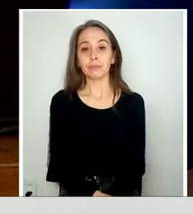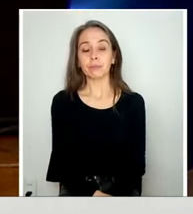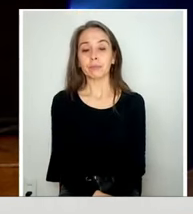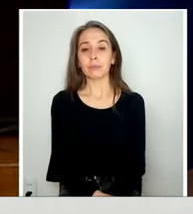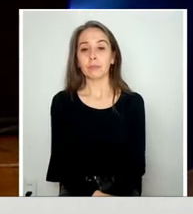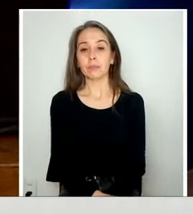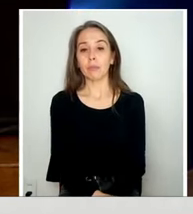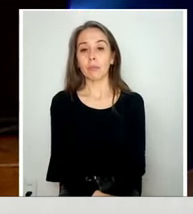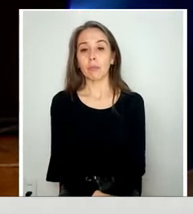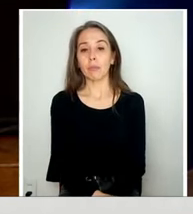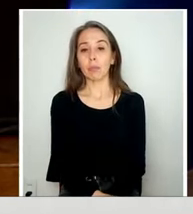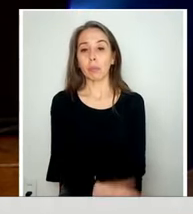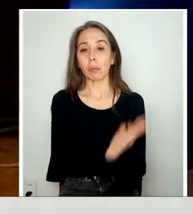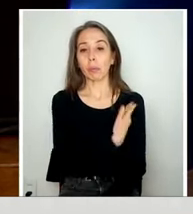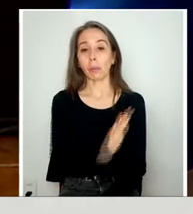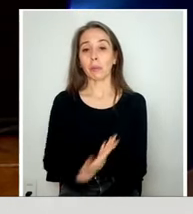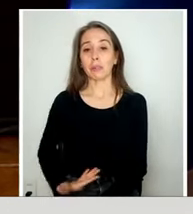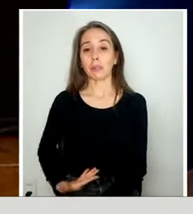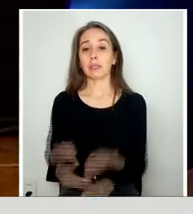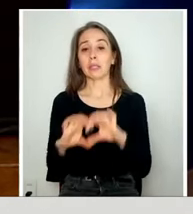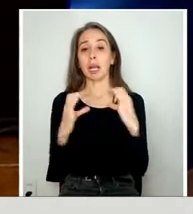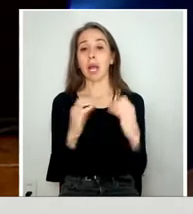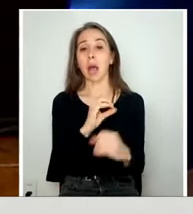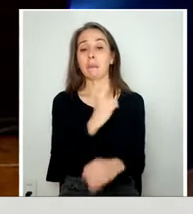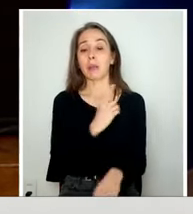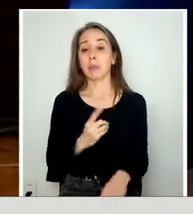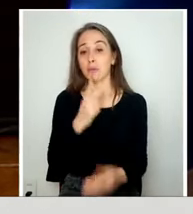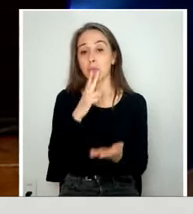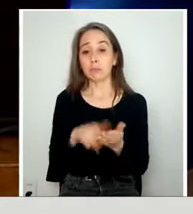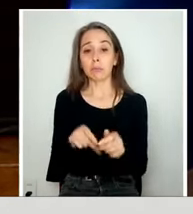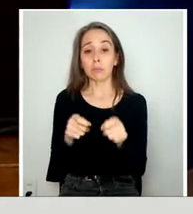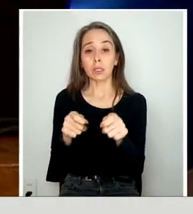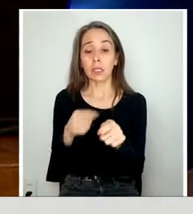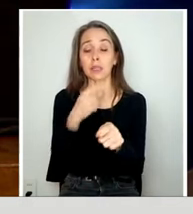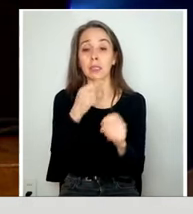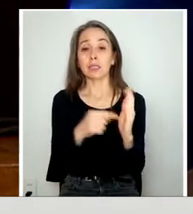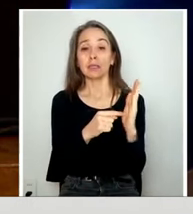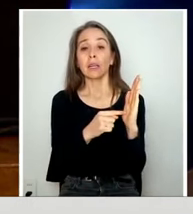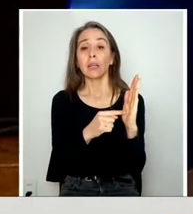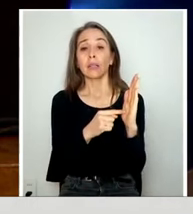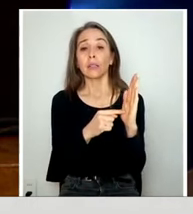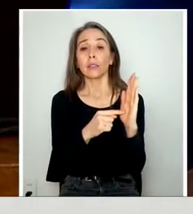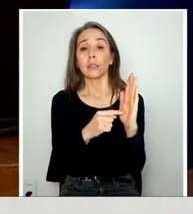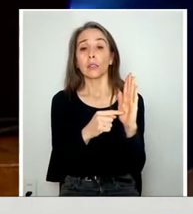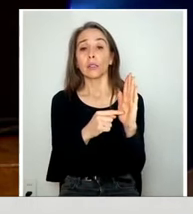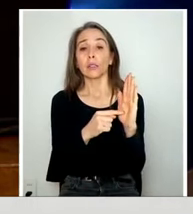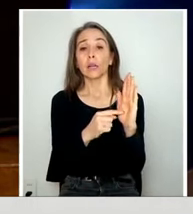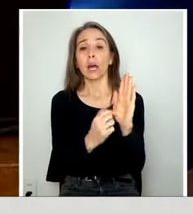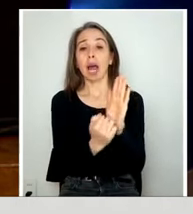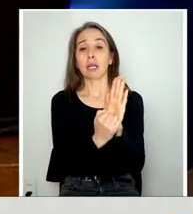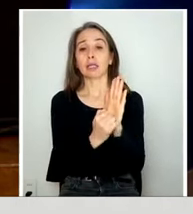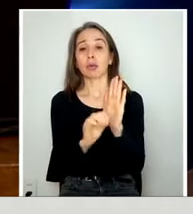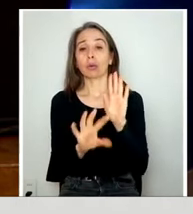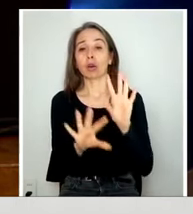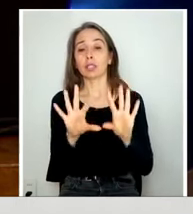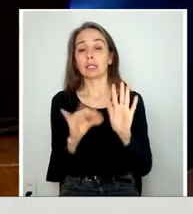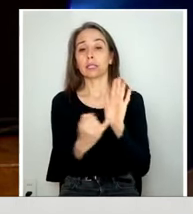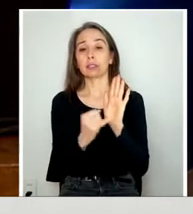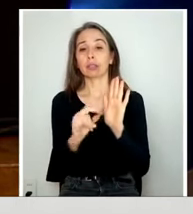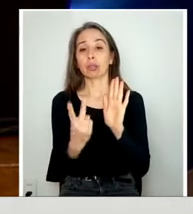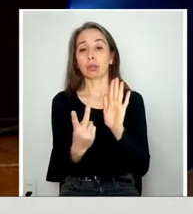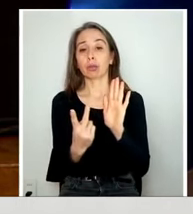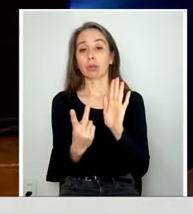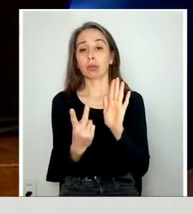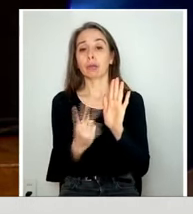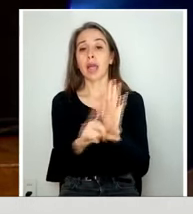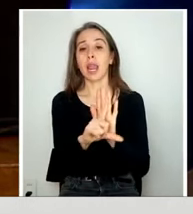oficio del presidente de la cámara de diputados por el cual en el ejercicio de sus atribuciones concedidas por el artículo 15 inciso segundo de la